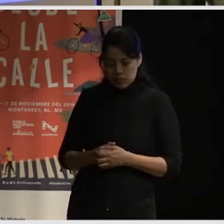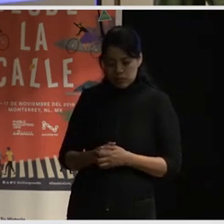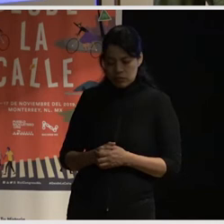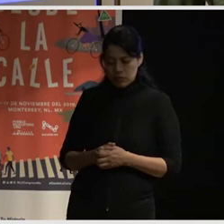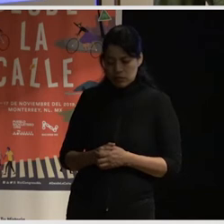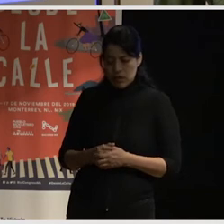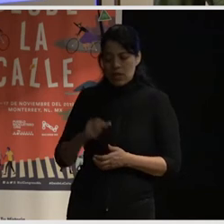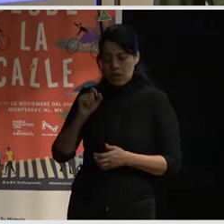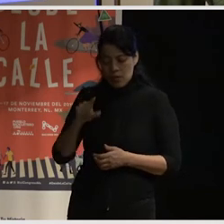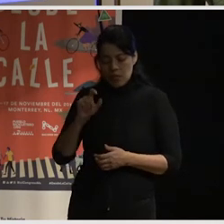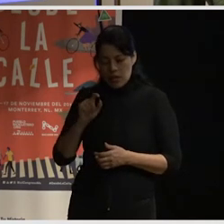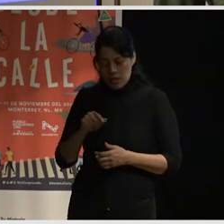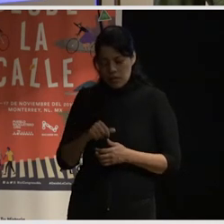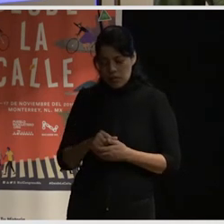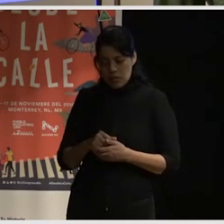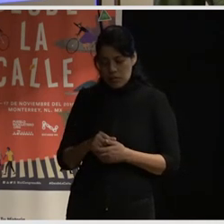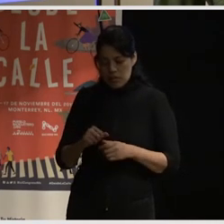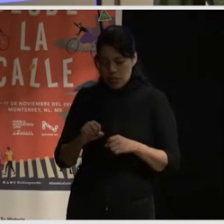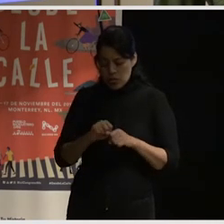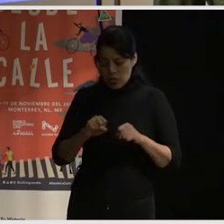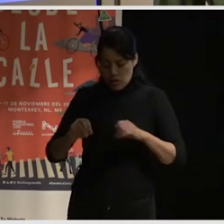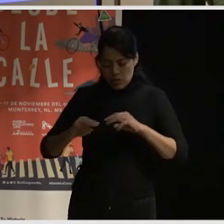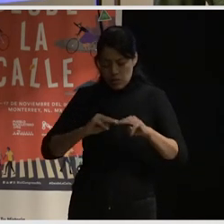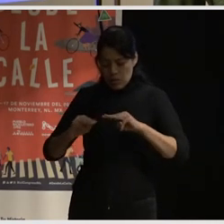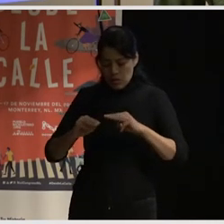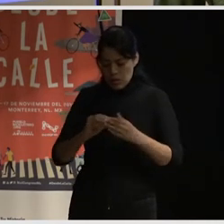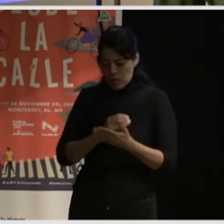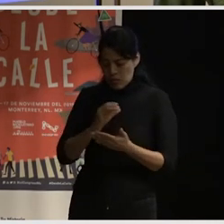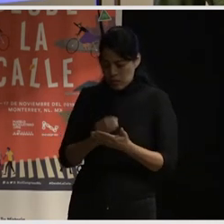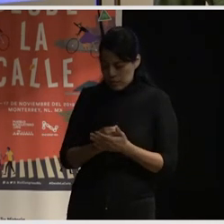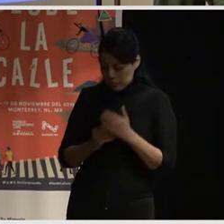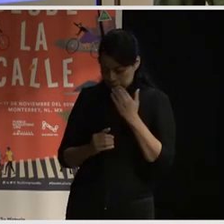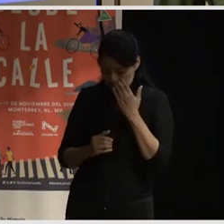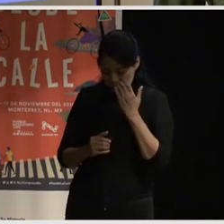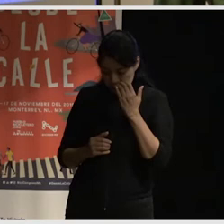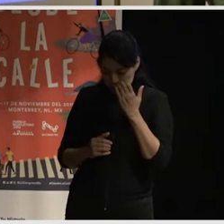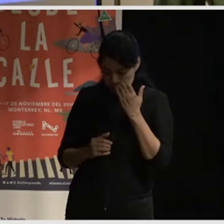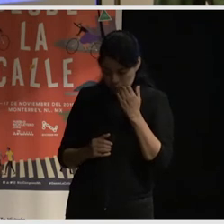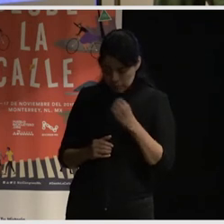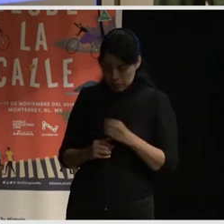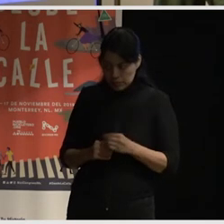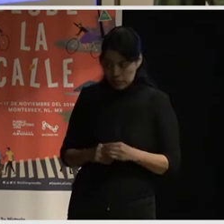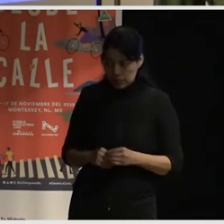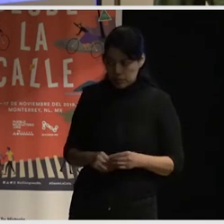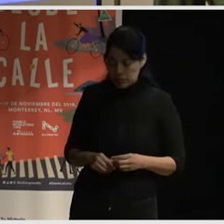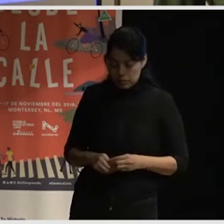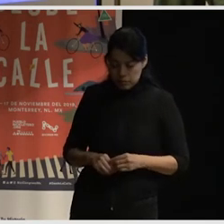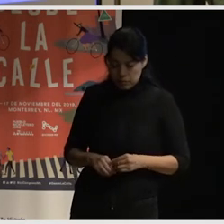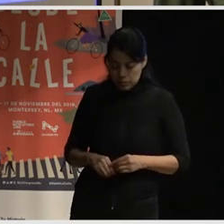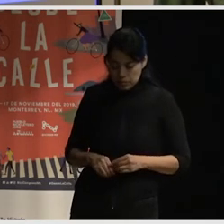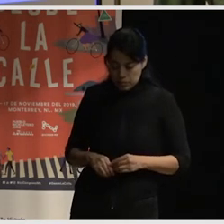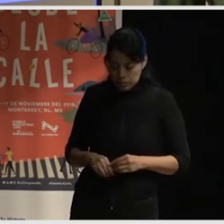el mismo sistema de movilidad que tenemos en las ciudades nos orilla esa orilla es a mucha gente entonces esto es